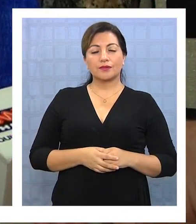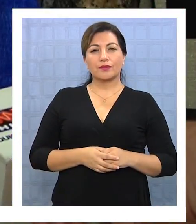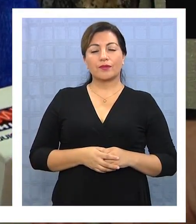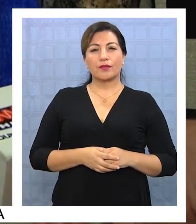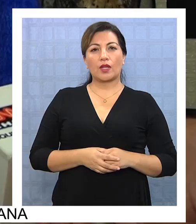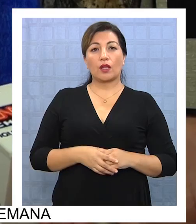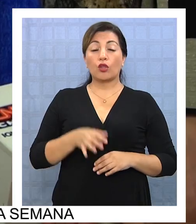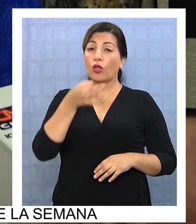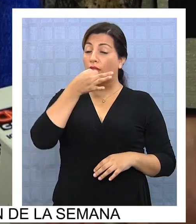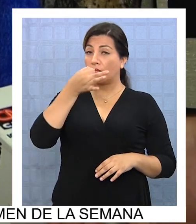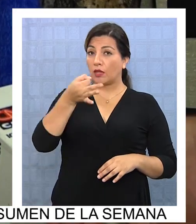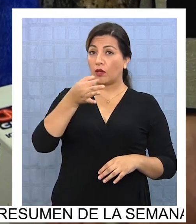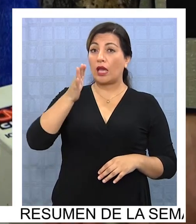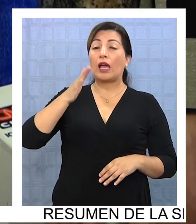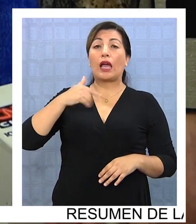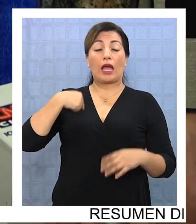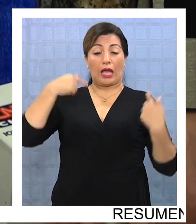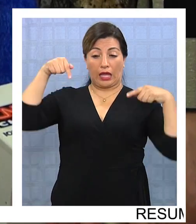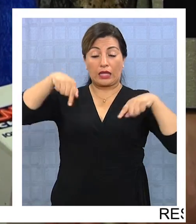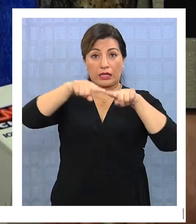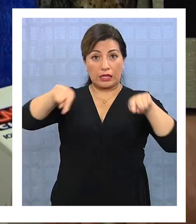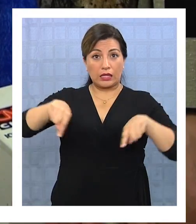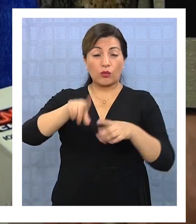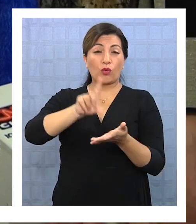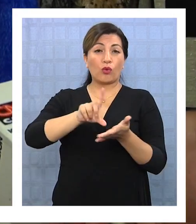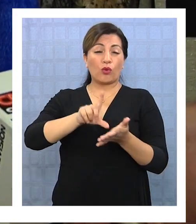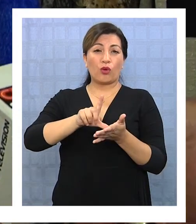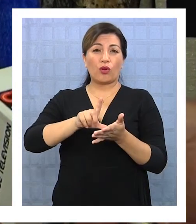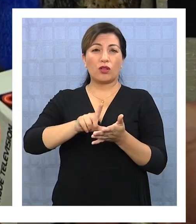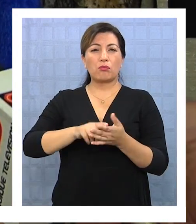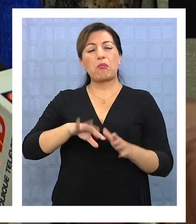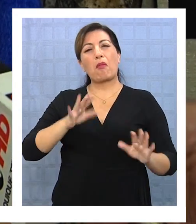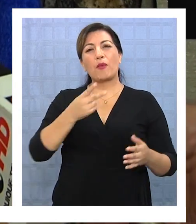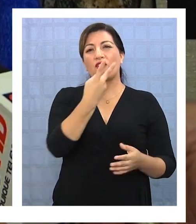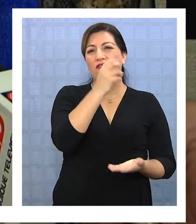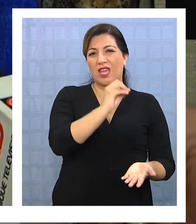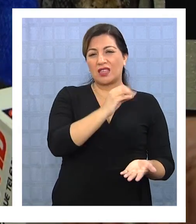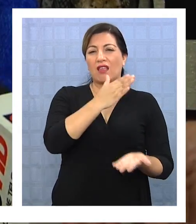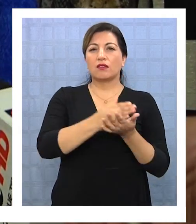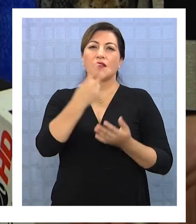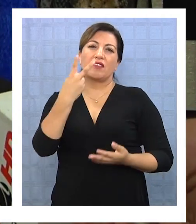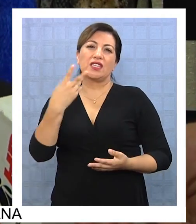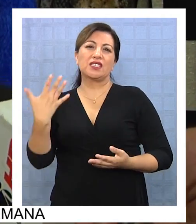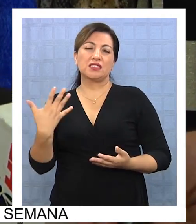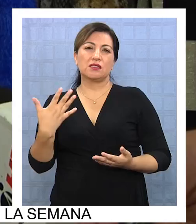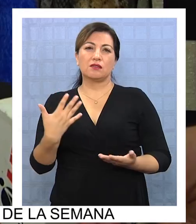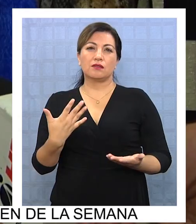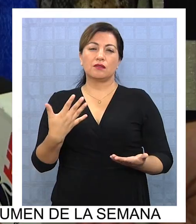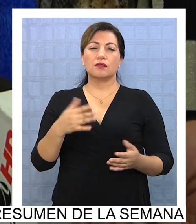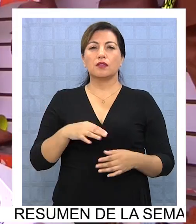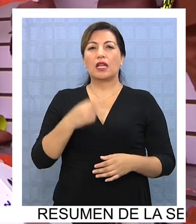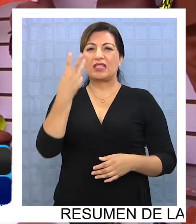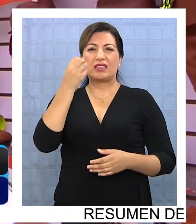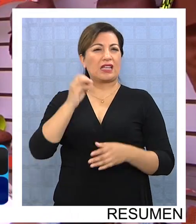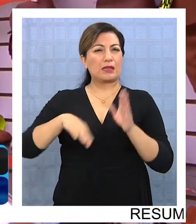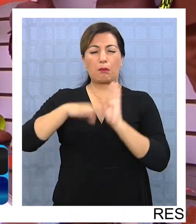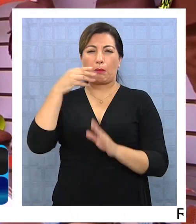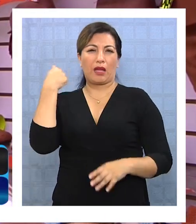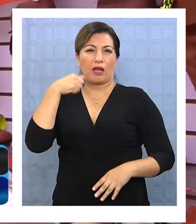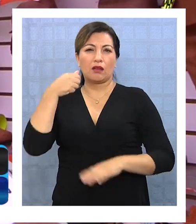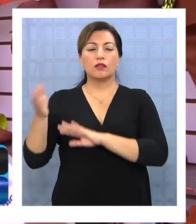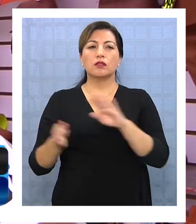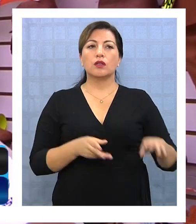Bueno, como te digo, yo aquí más que nada son vestidos de fiesta, coctel. Están entre 20, 25, como 30 el más caro. Sí,